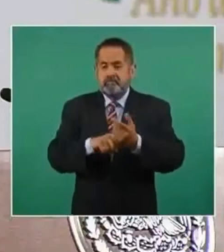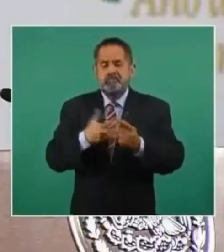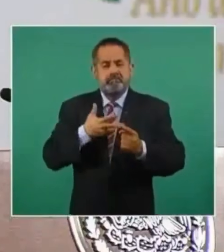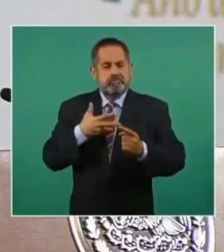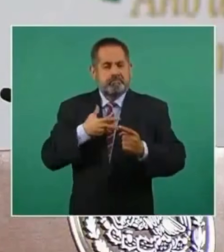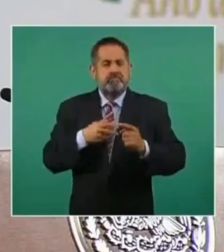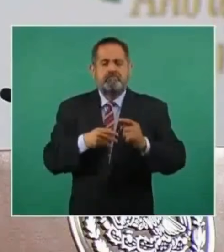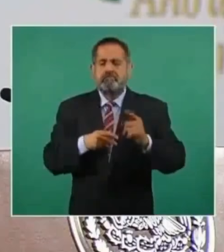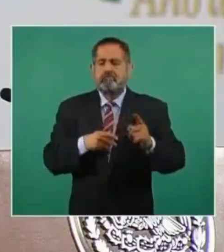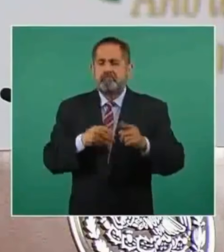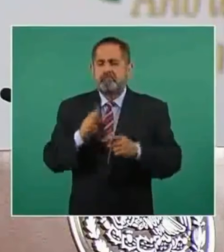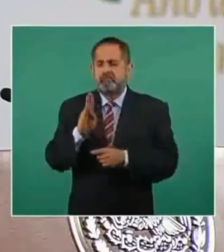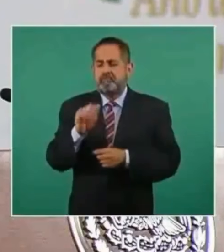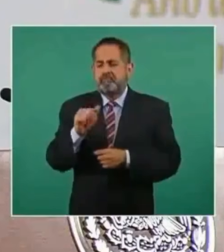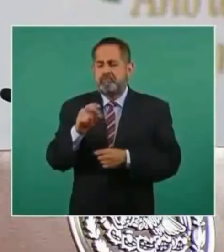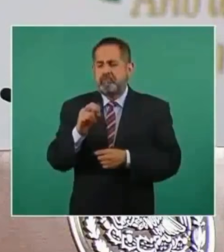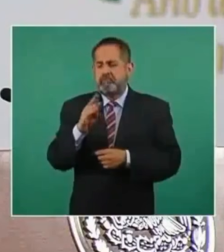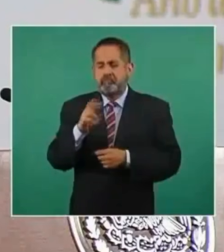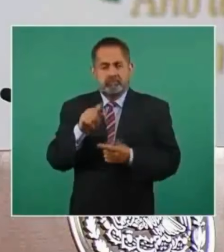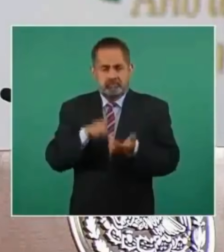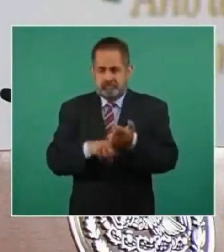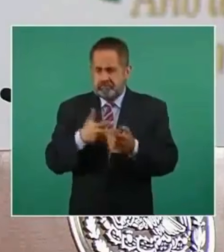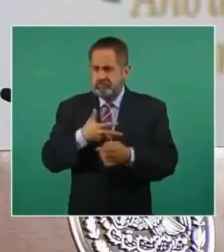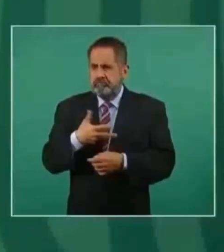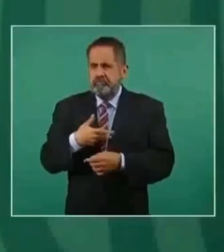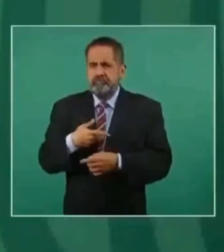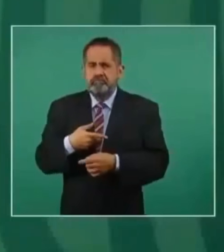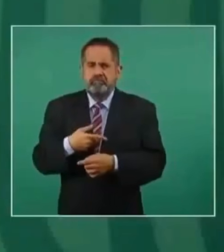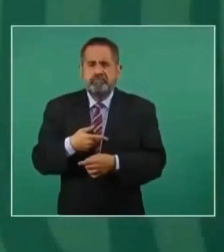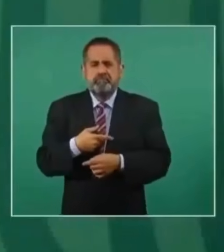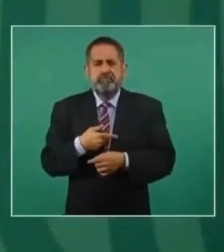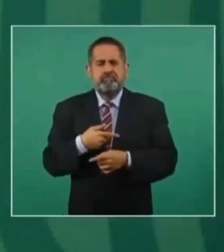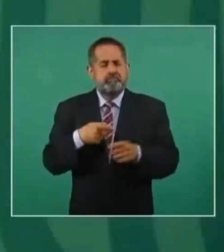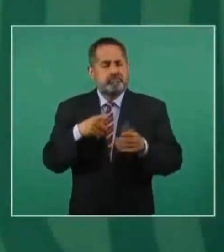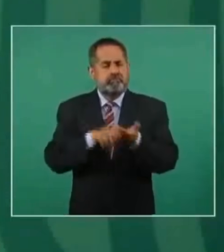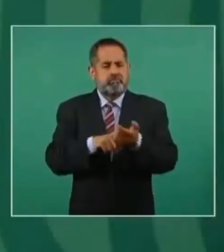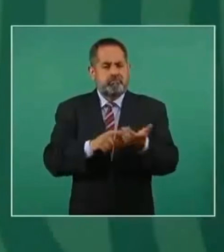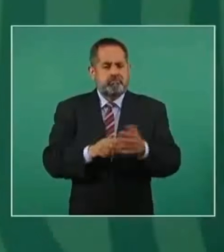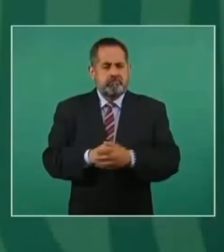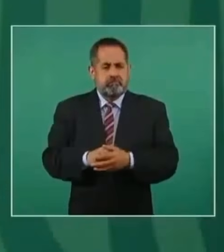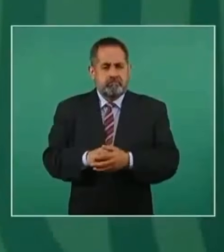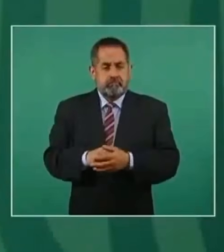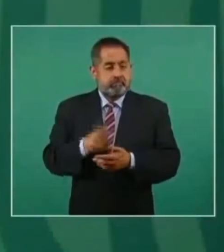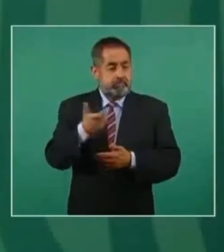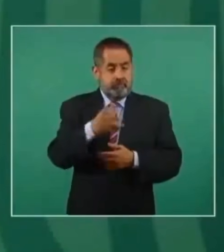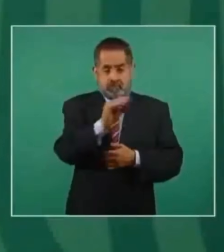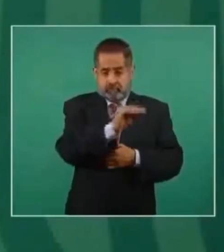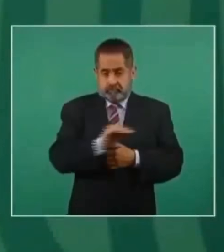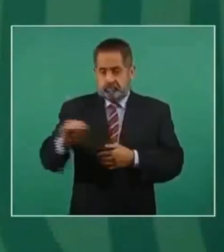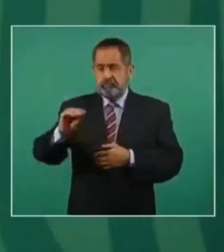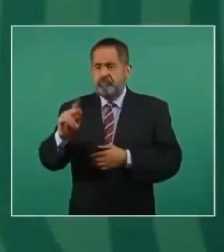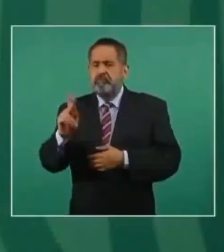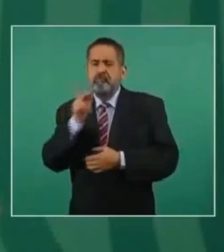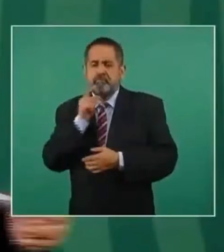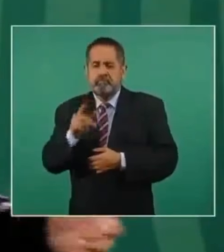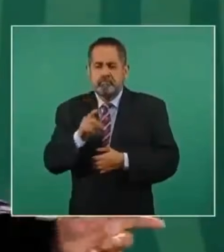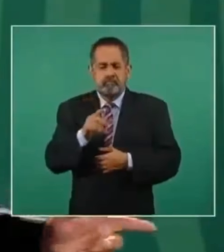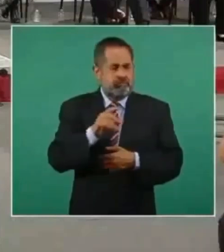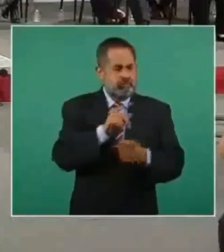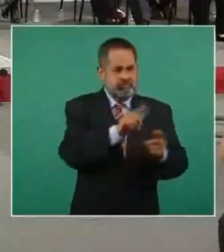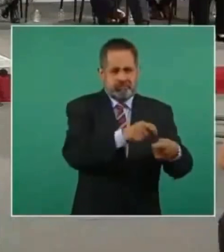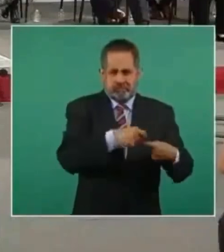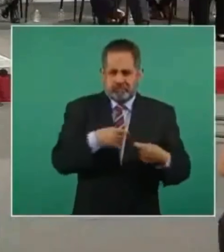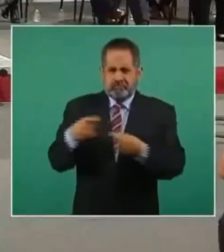este banobras están ahí para sanar tenemos si se van a entregar a